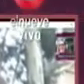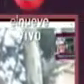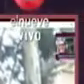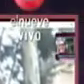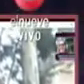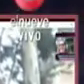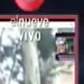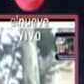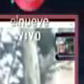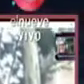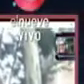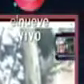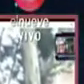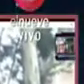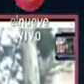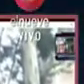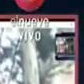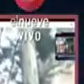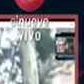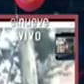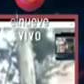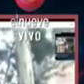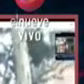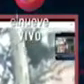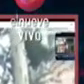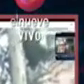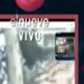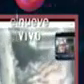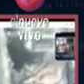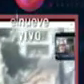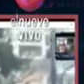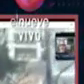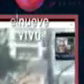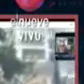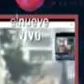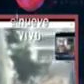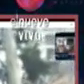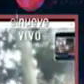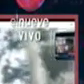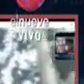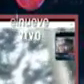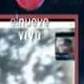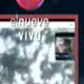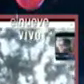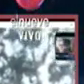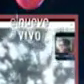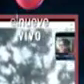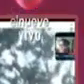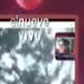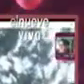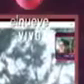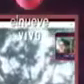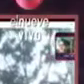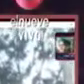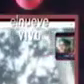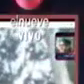Yeda, ¿cómo se viven estas últimas horas en San Pablo? Y bueno, la cantidad de infectados crece